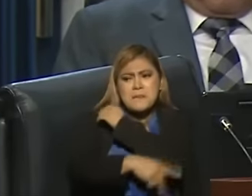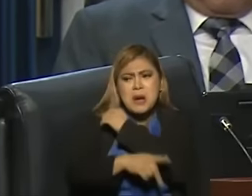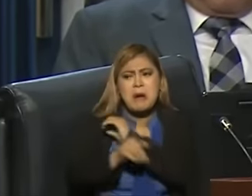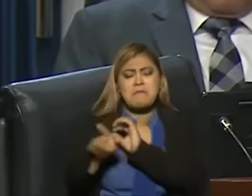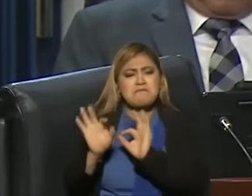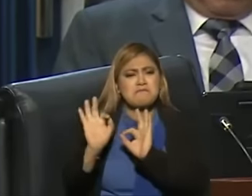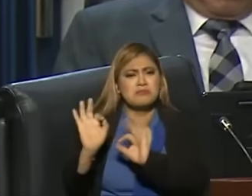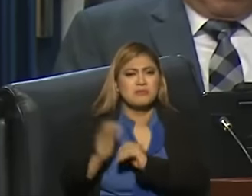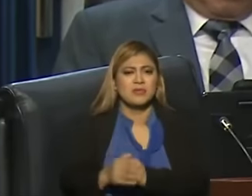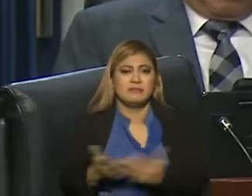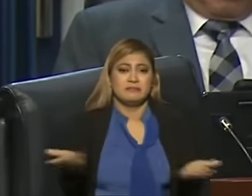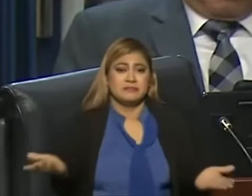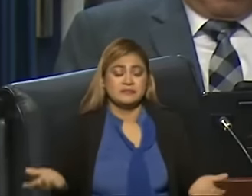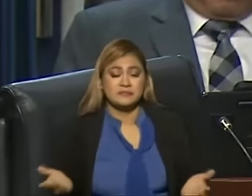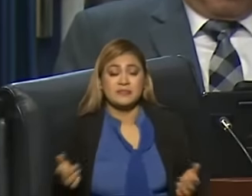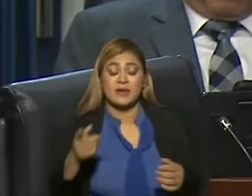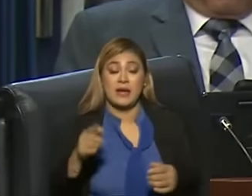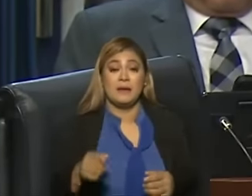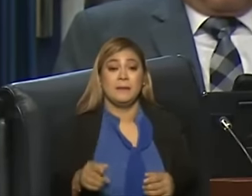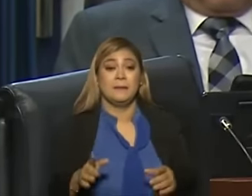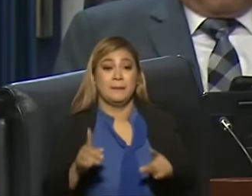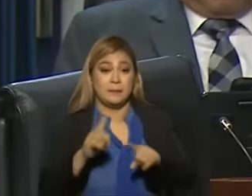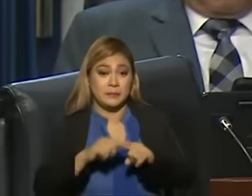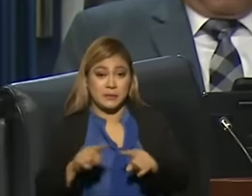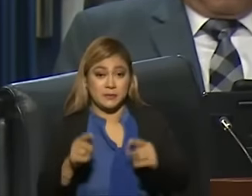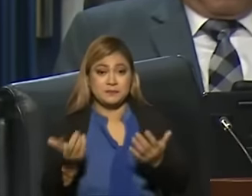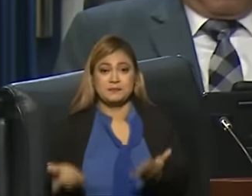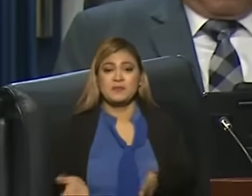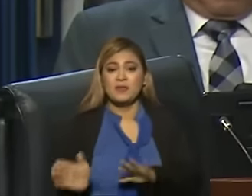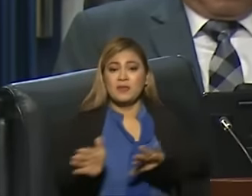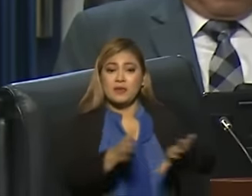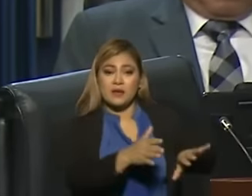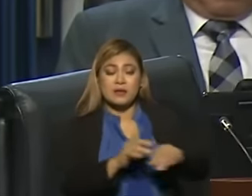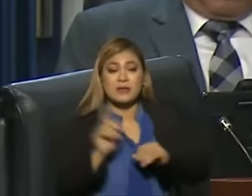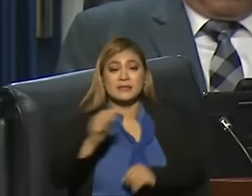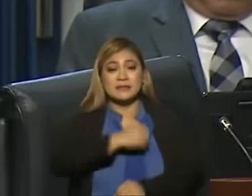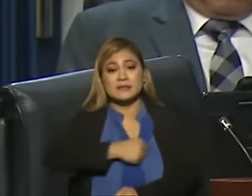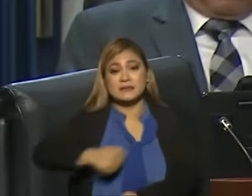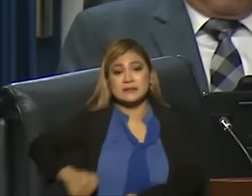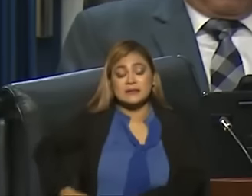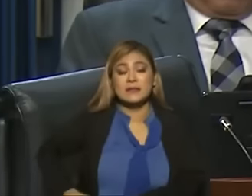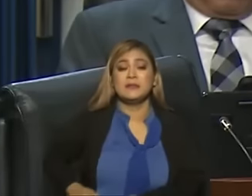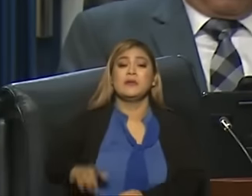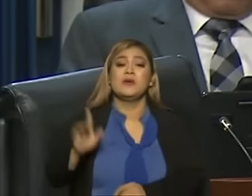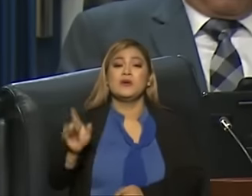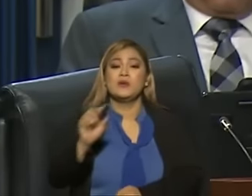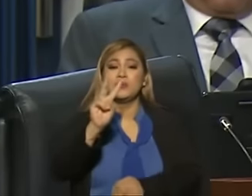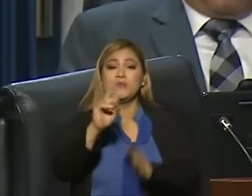hídricos? Entonces, Pacific Ring versus República del Salvador, 2016, operaba una mina en El